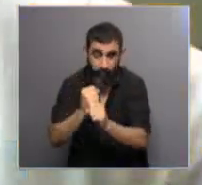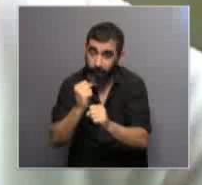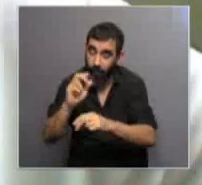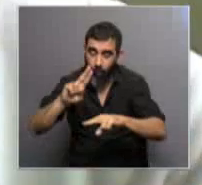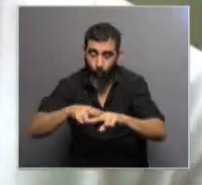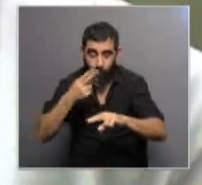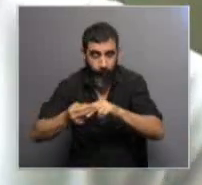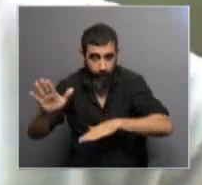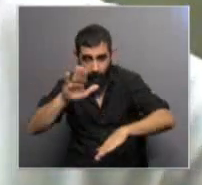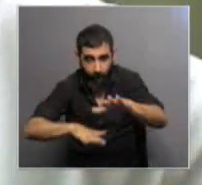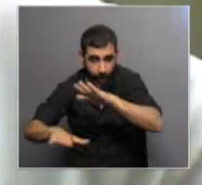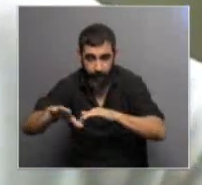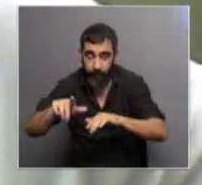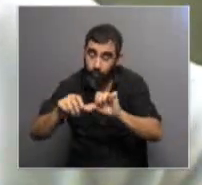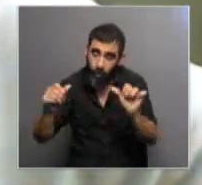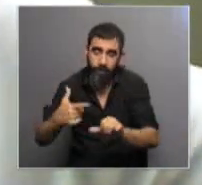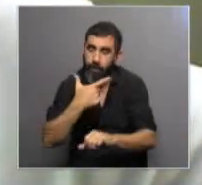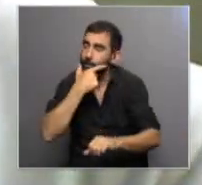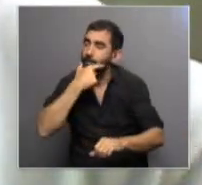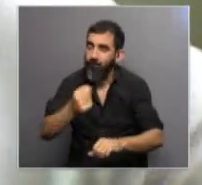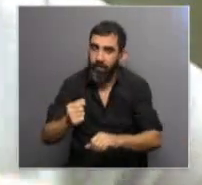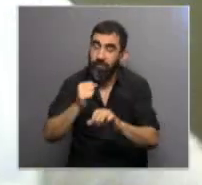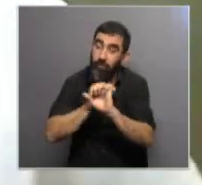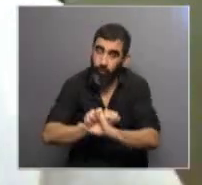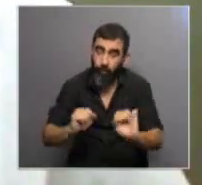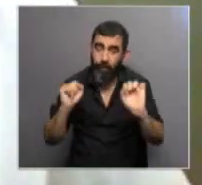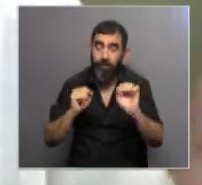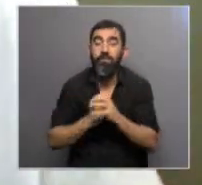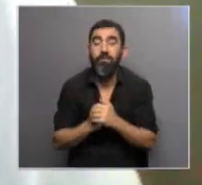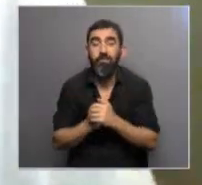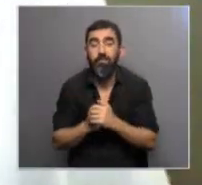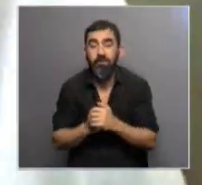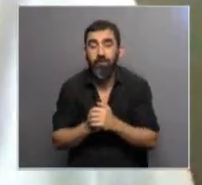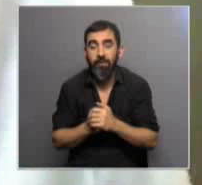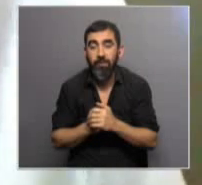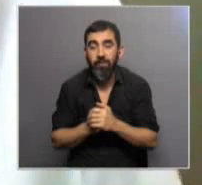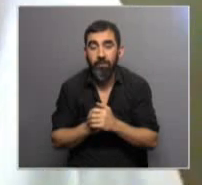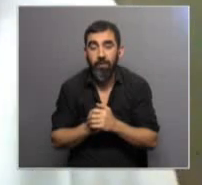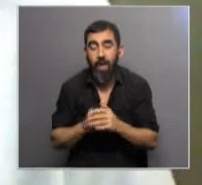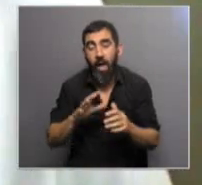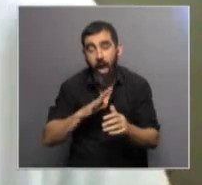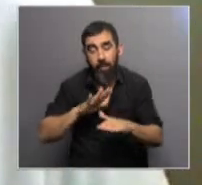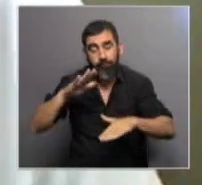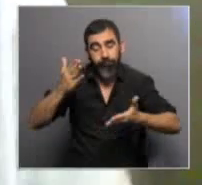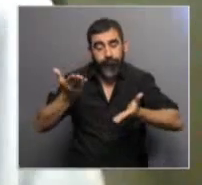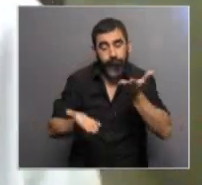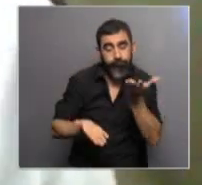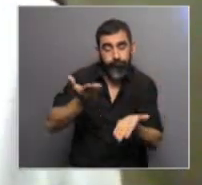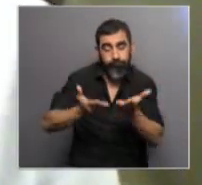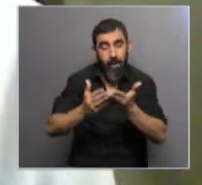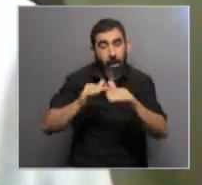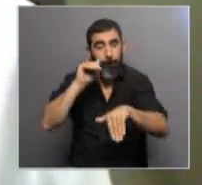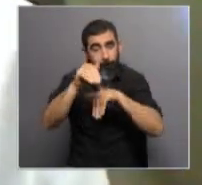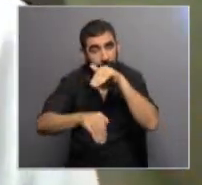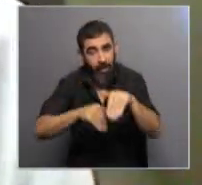es lo que nos va a facilitar poder tener en un cierto equilibrio nuestras plazas por lo menos